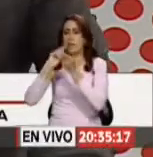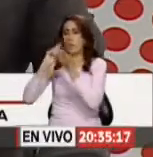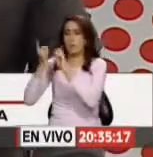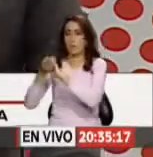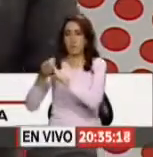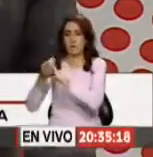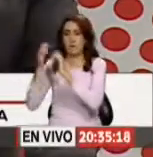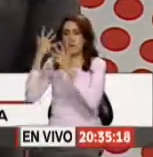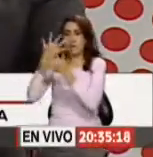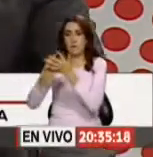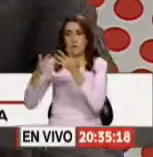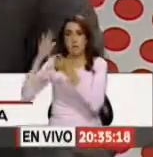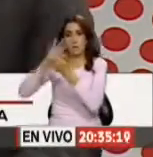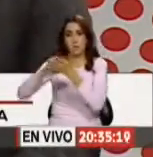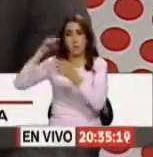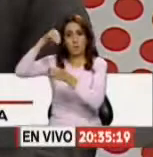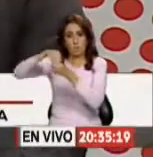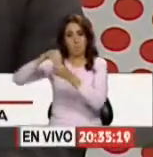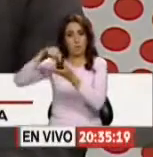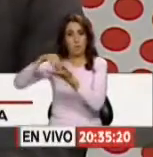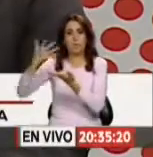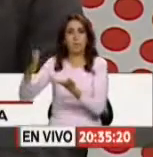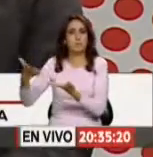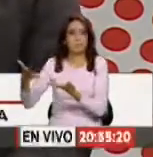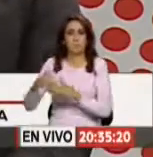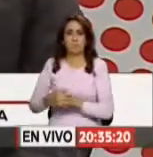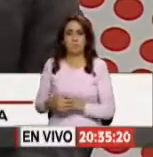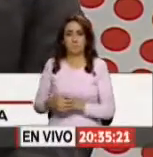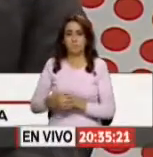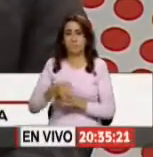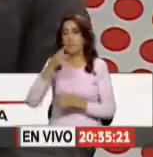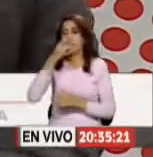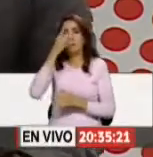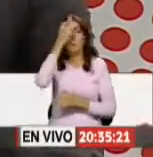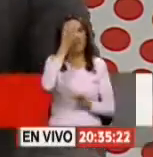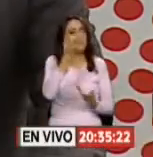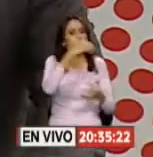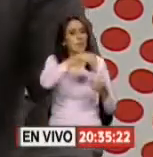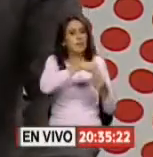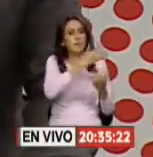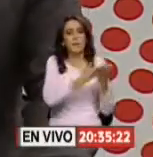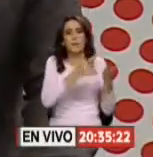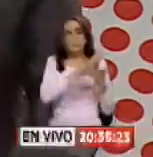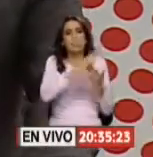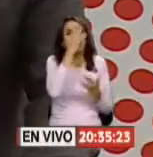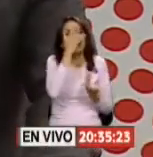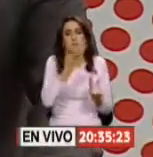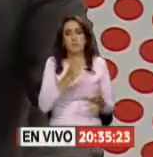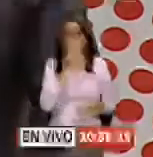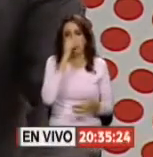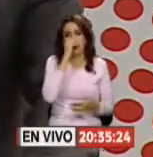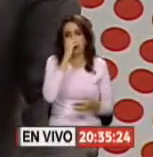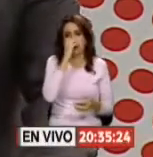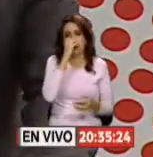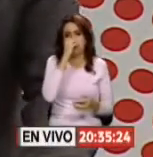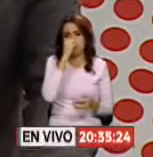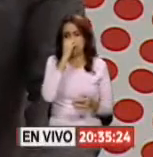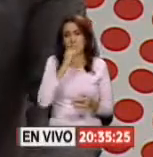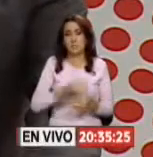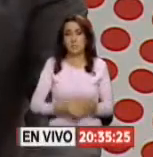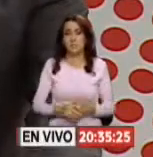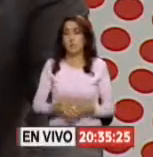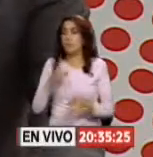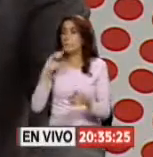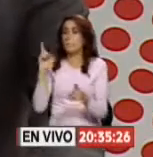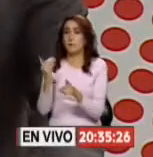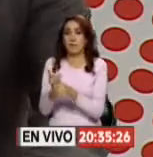en el cuadro de medicamentos básicos. Ese es el principal problema. ¿Por qué no están en el cuadro de medicamentos básicos? Generalmente, la verdad,